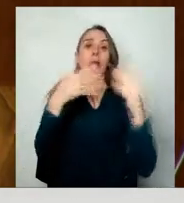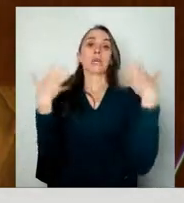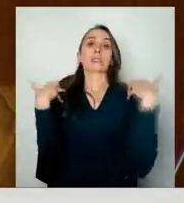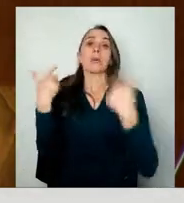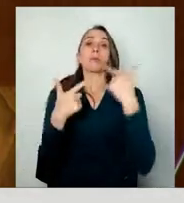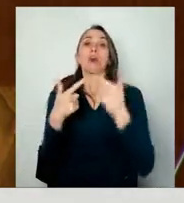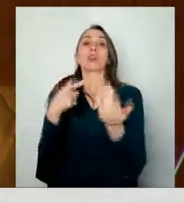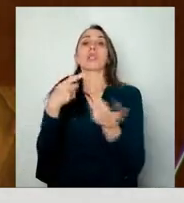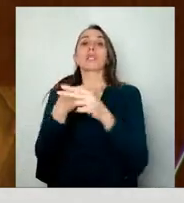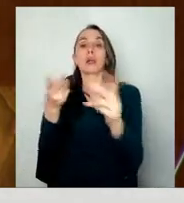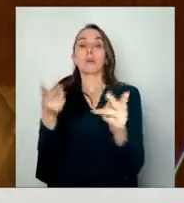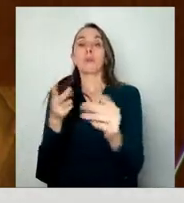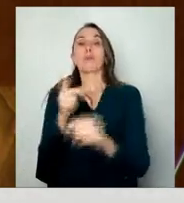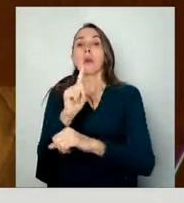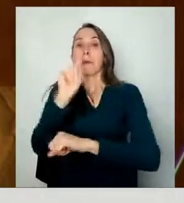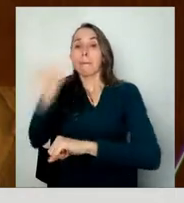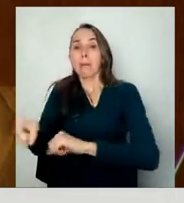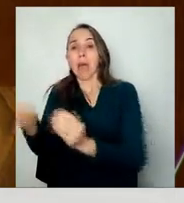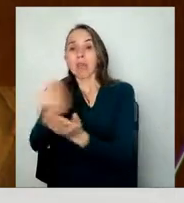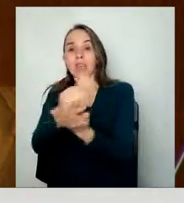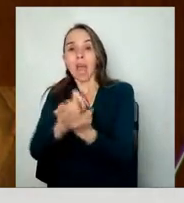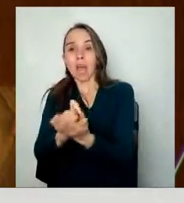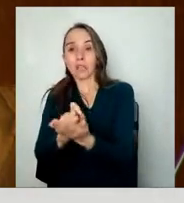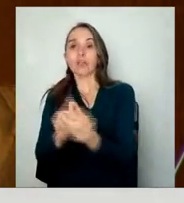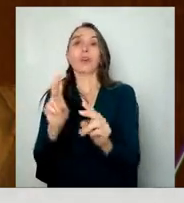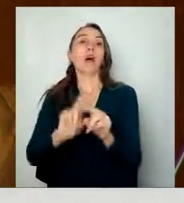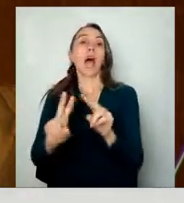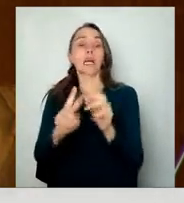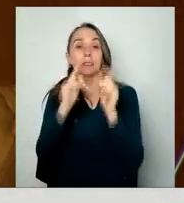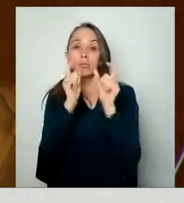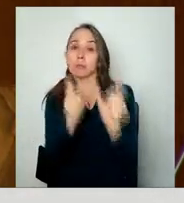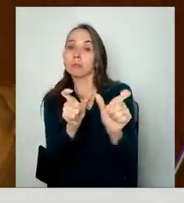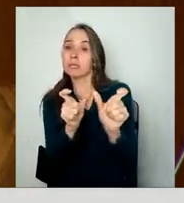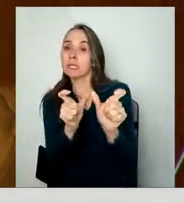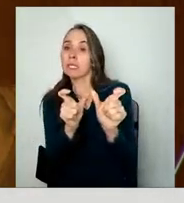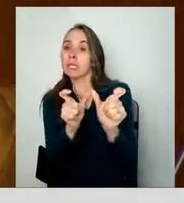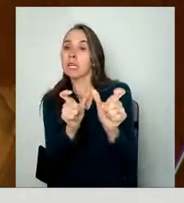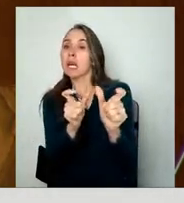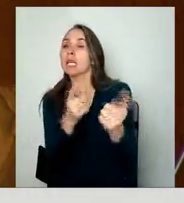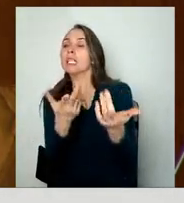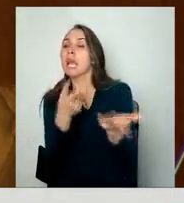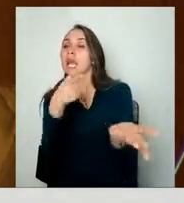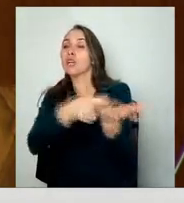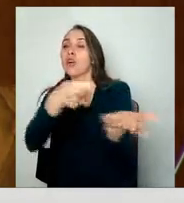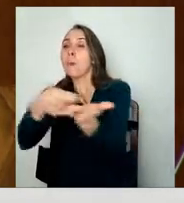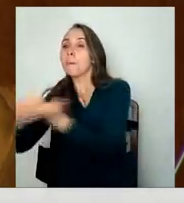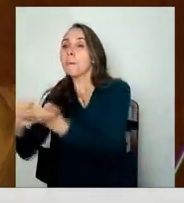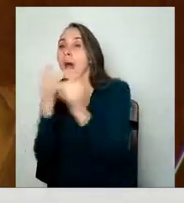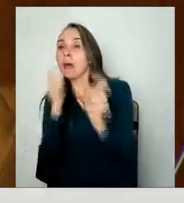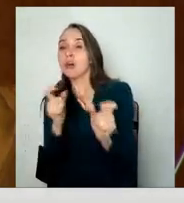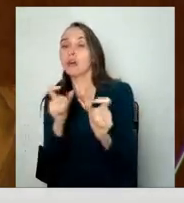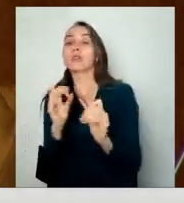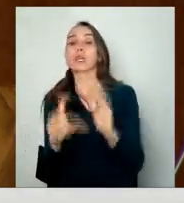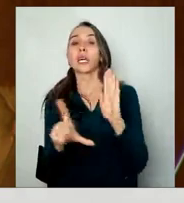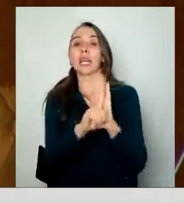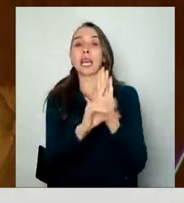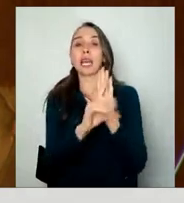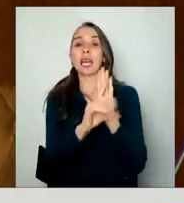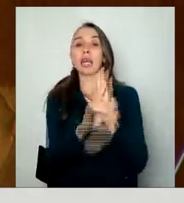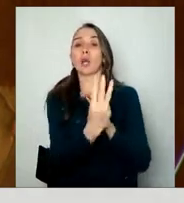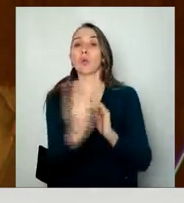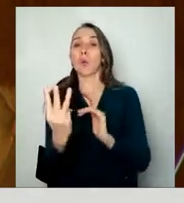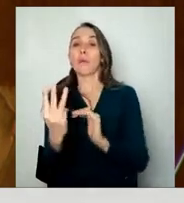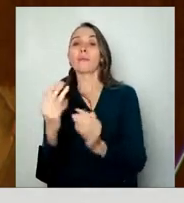instrucciones mandatorias y de realizar seguimientos de compras junto con reconocer el carácter legal de la plataforma de reclamos